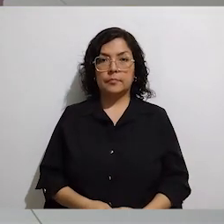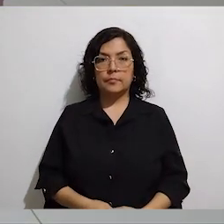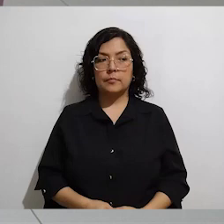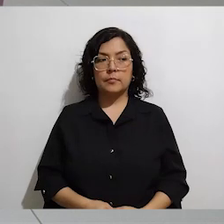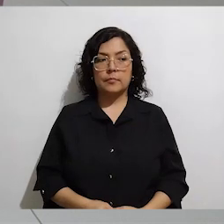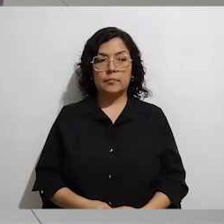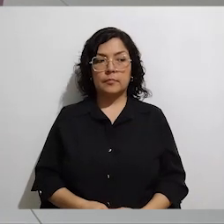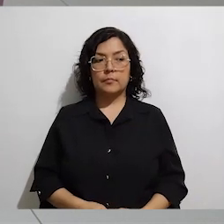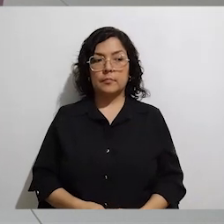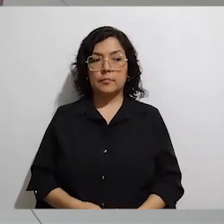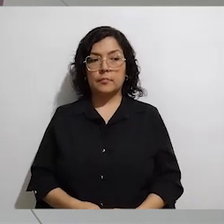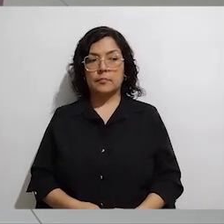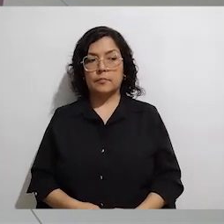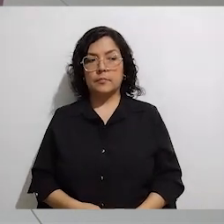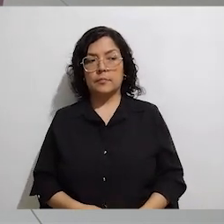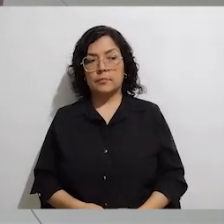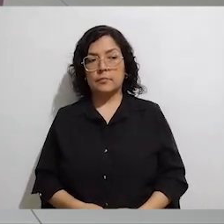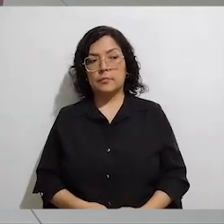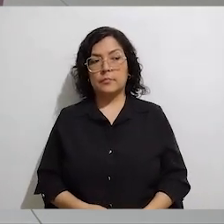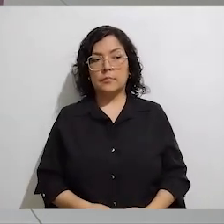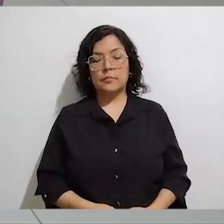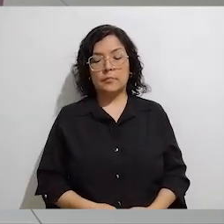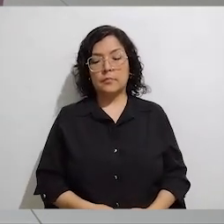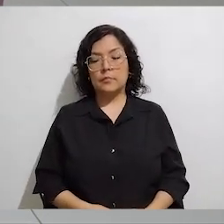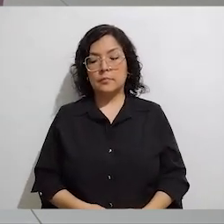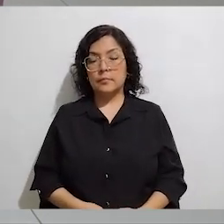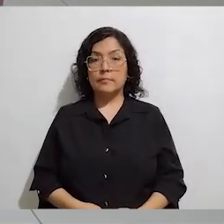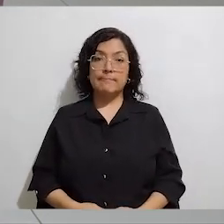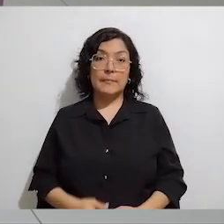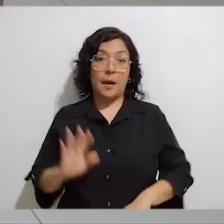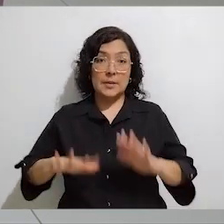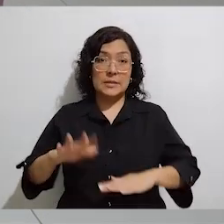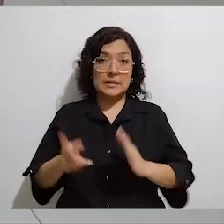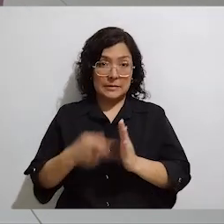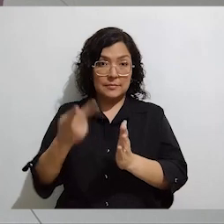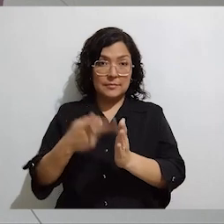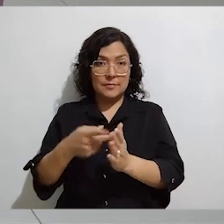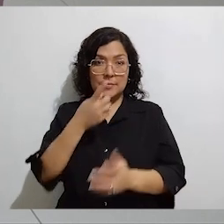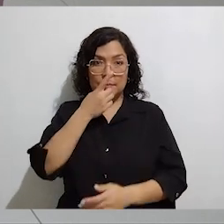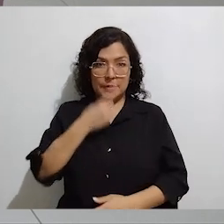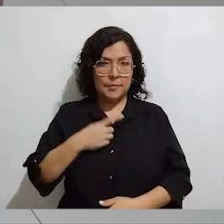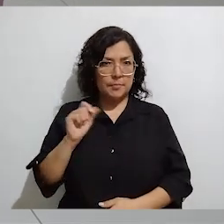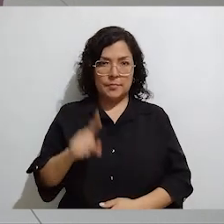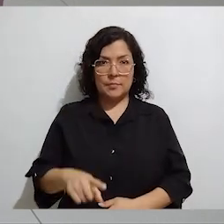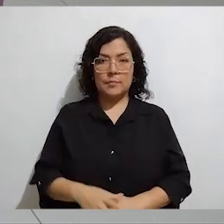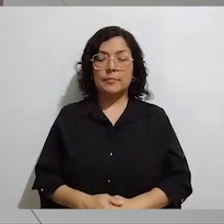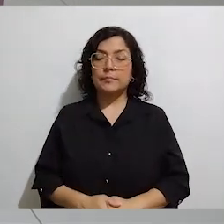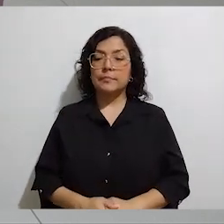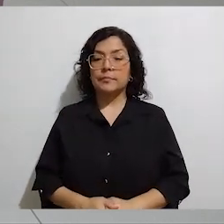nos hacen con una cierta frecuencia en esta